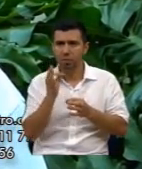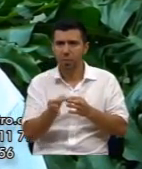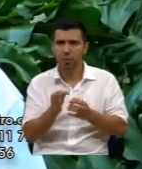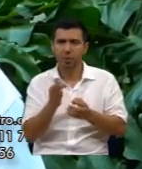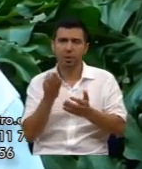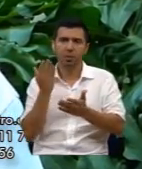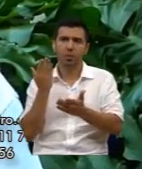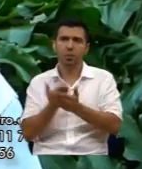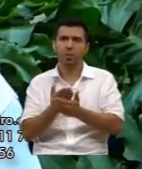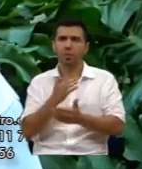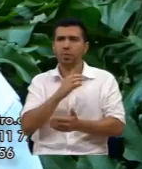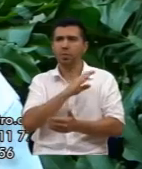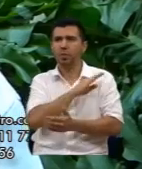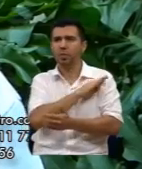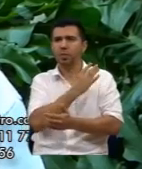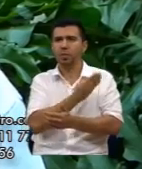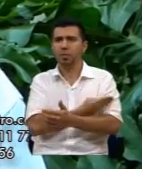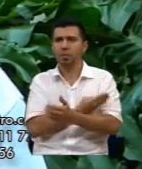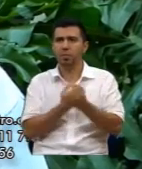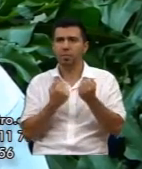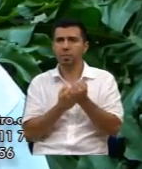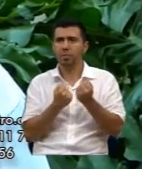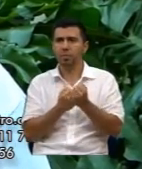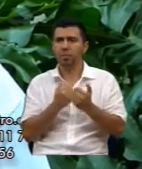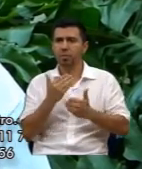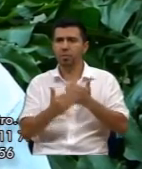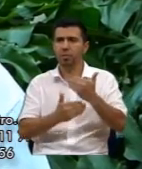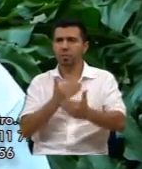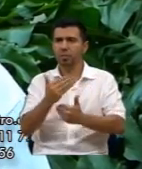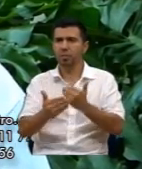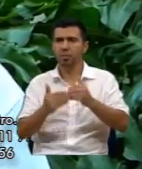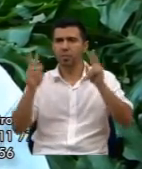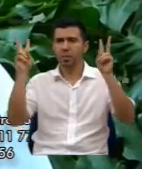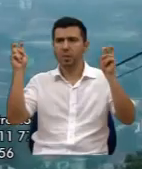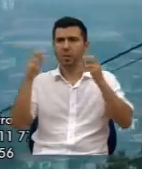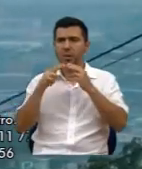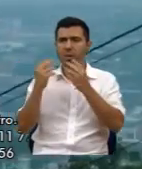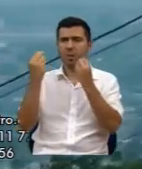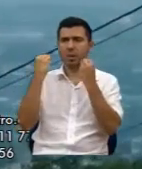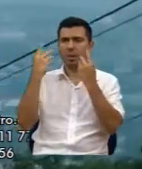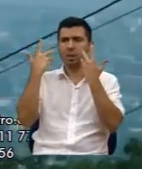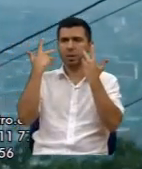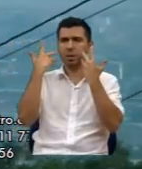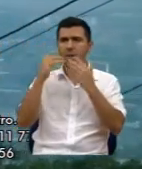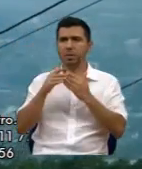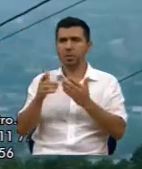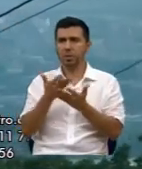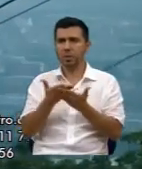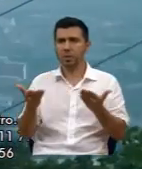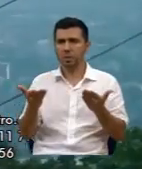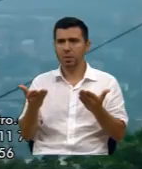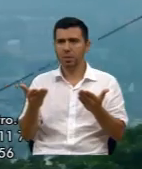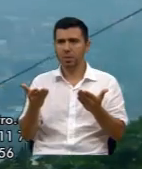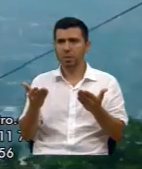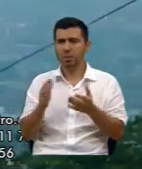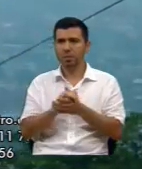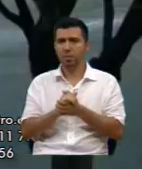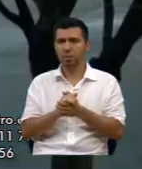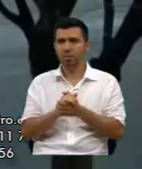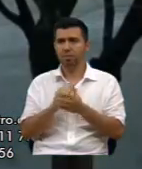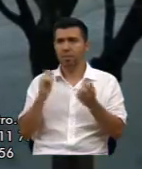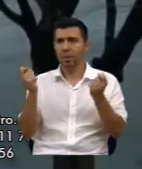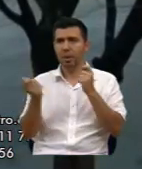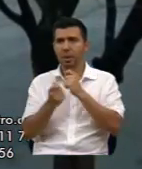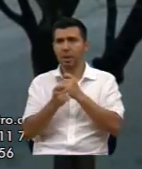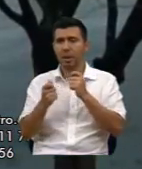fortalecimiento y el apoyo en estos temas y en esta capacitación específica. El cambio climático y fenómeno del Niño han generado conciencia